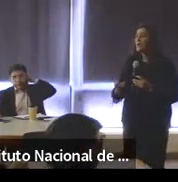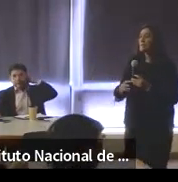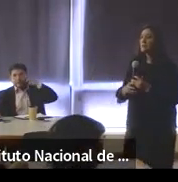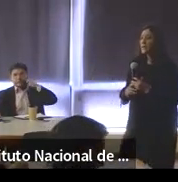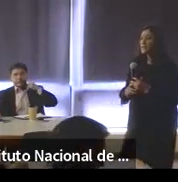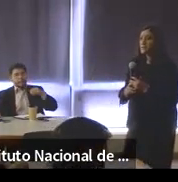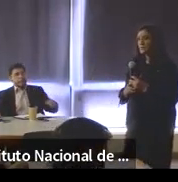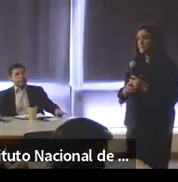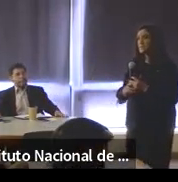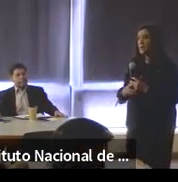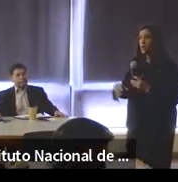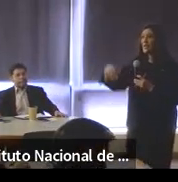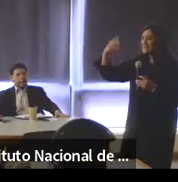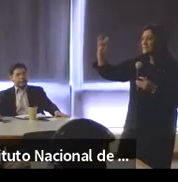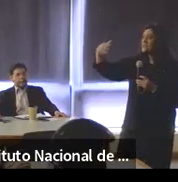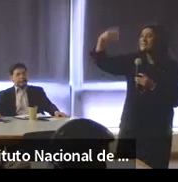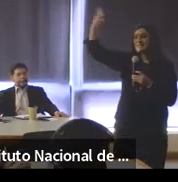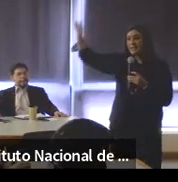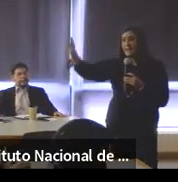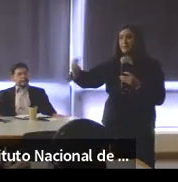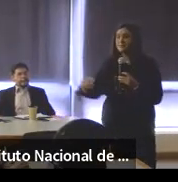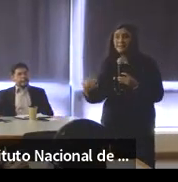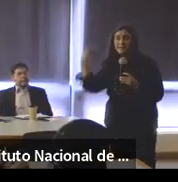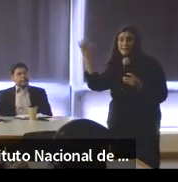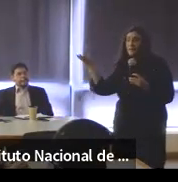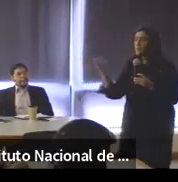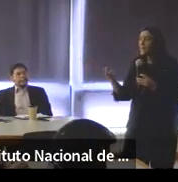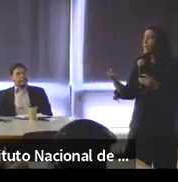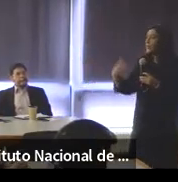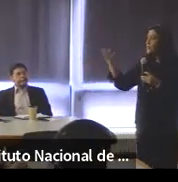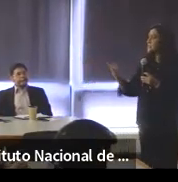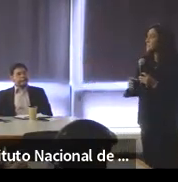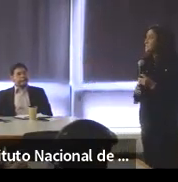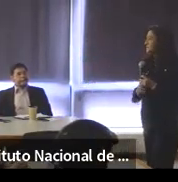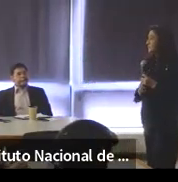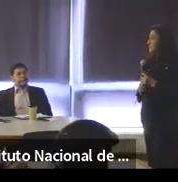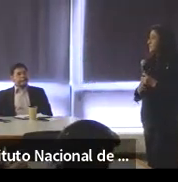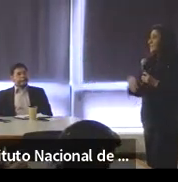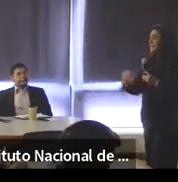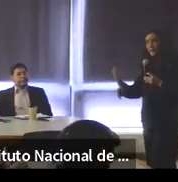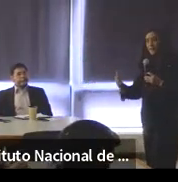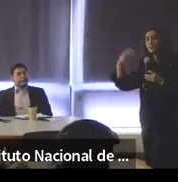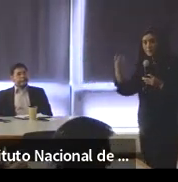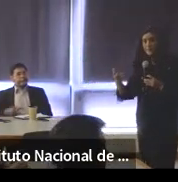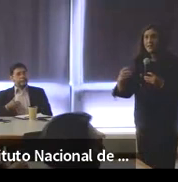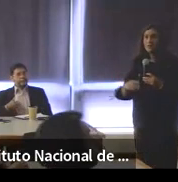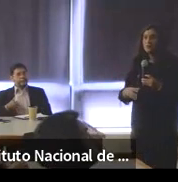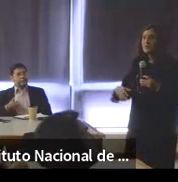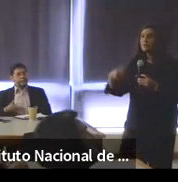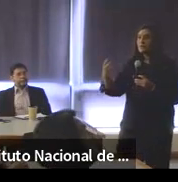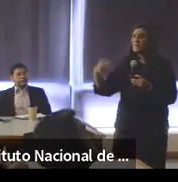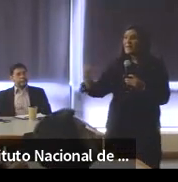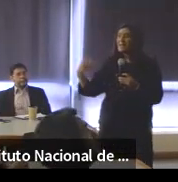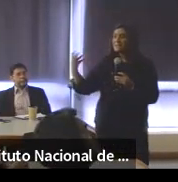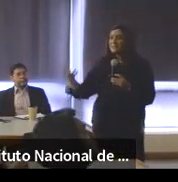apostar ahora en las organizaciones organizaciones resilientes y tiene que ver con la comunicación tiene que ver con enfrentar el